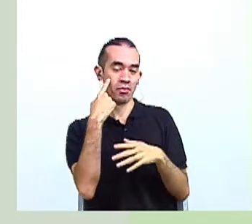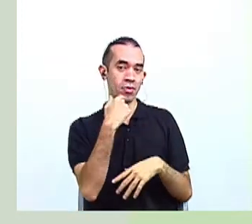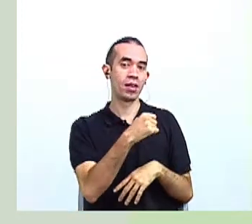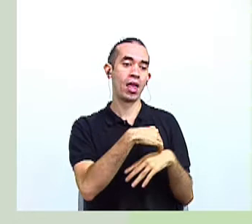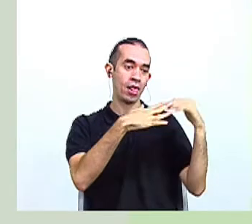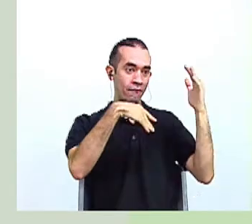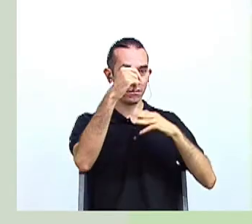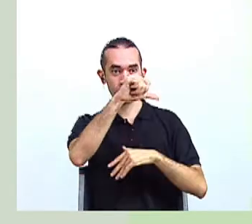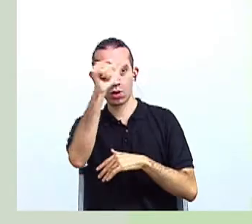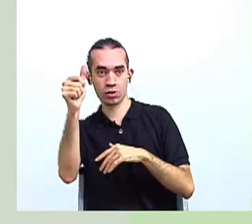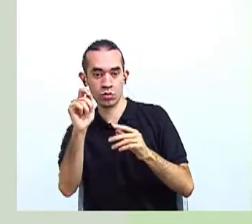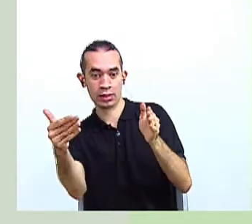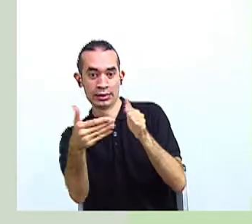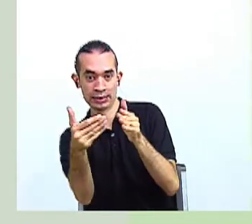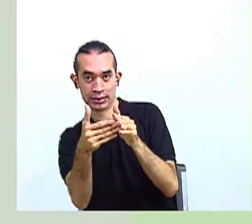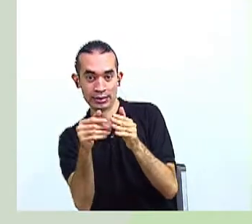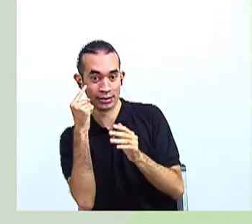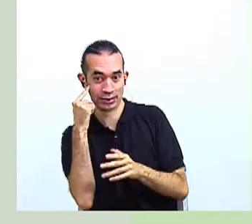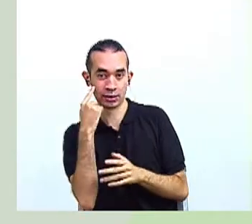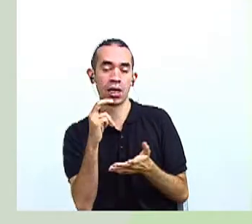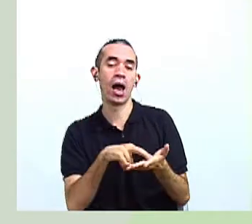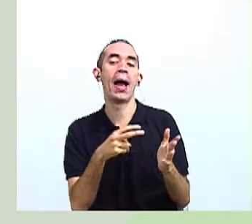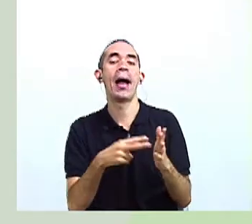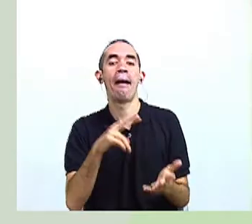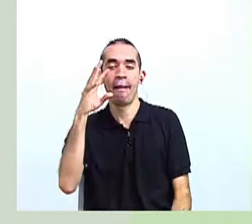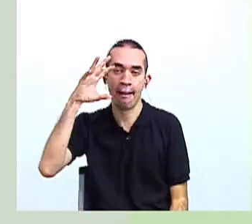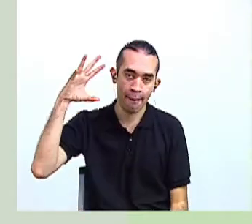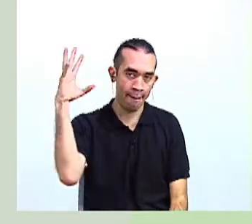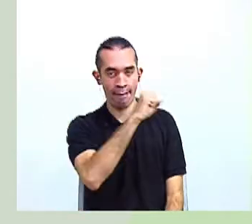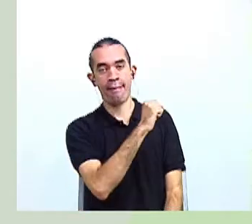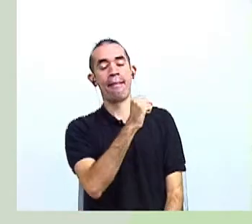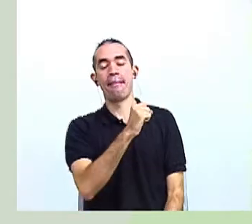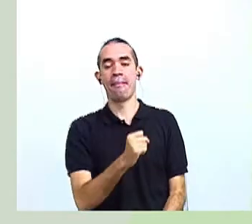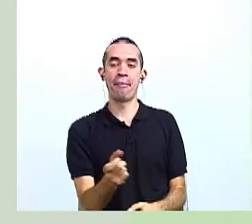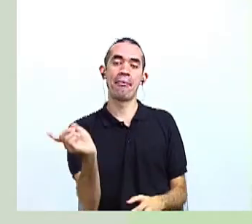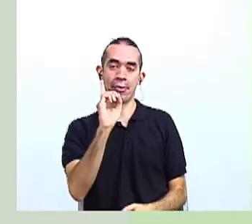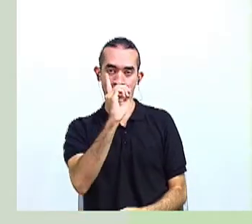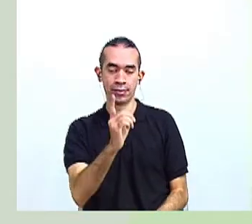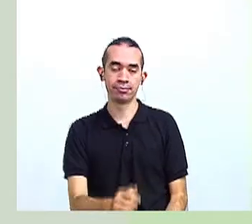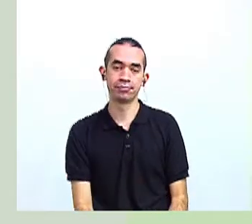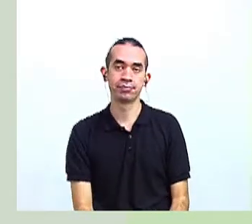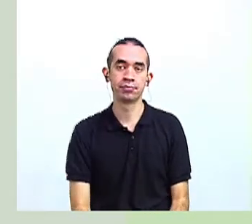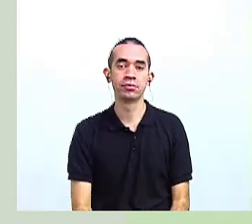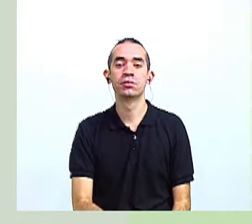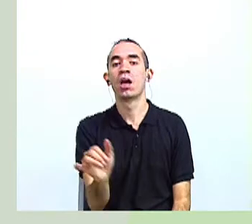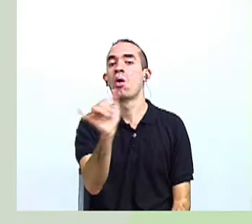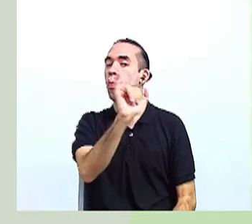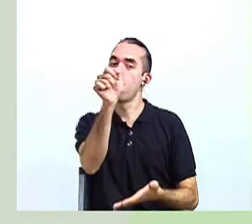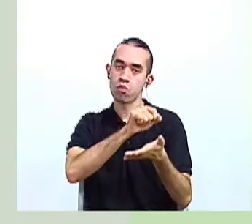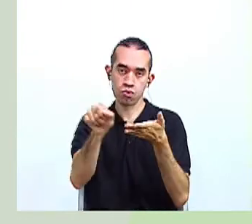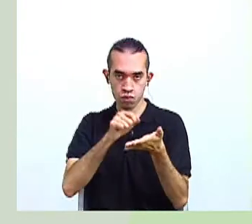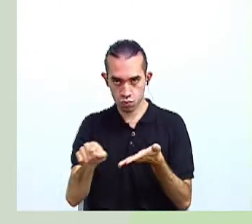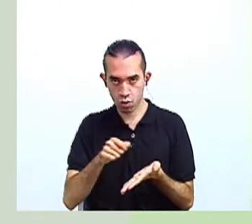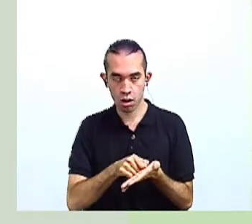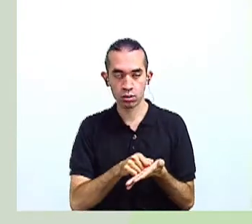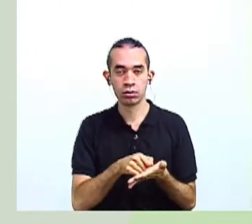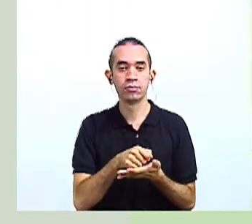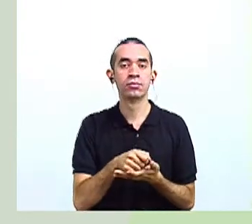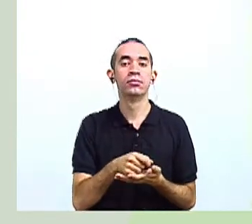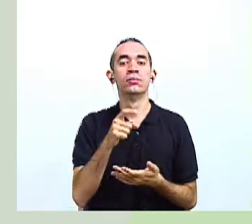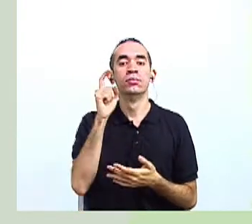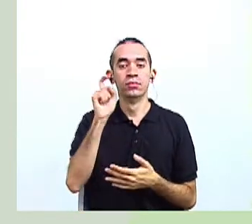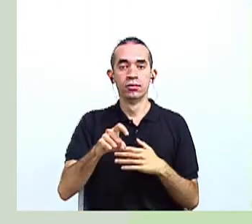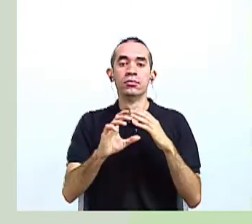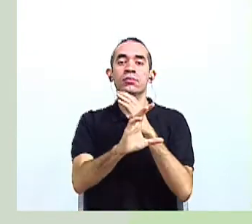esquinero, esos detalles me permitieron a mí saber dónde ubicar. Lo mismo ocurre en la escritura. Y debemos ser muy